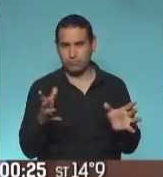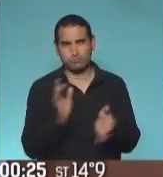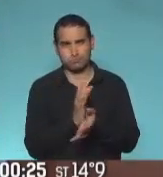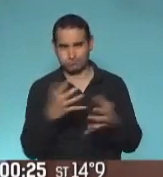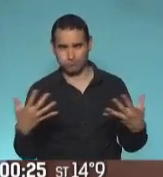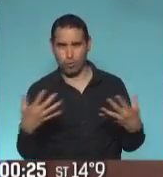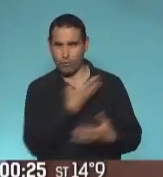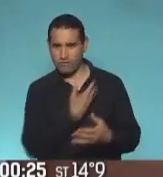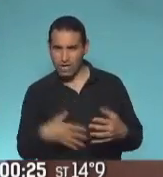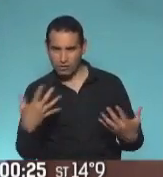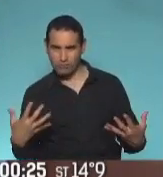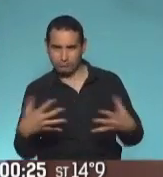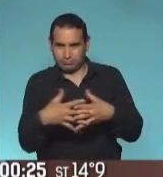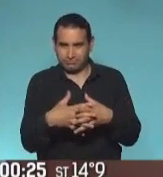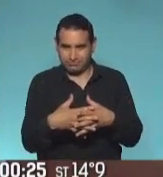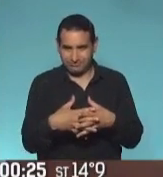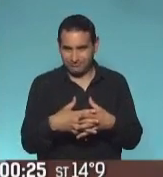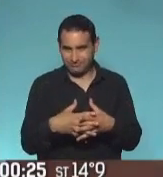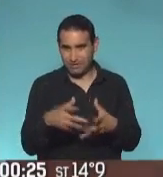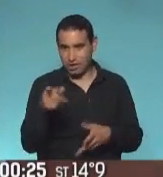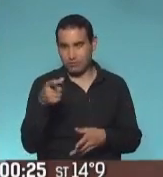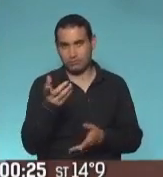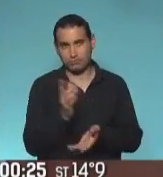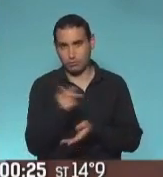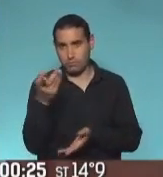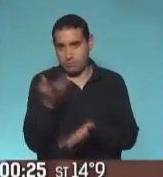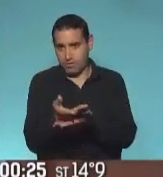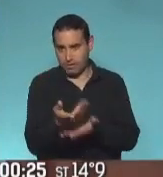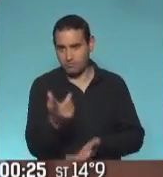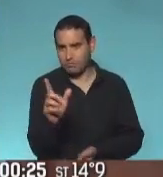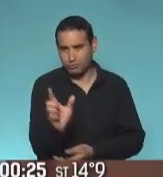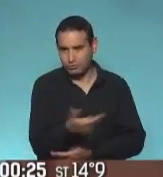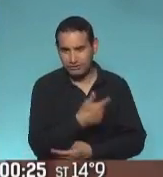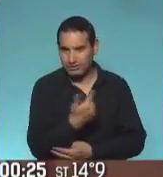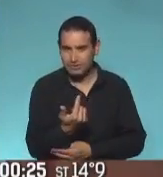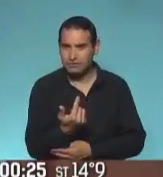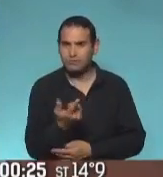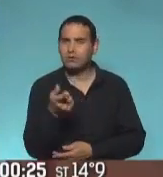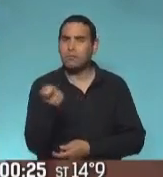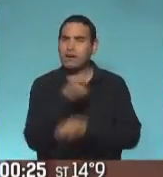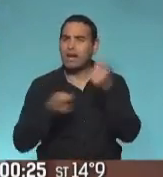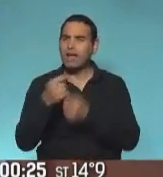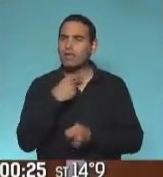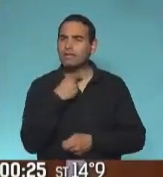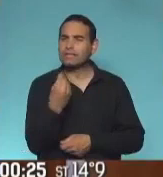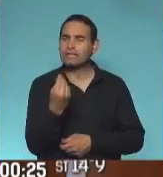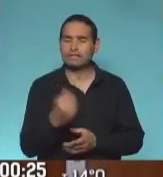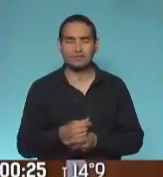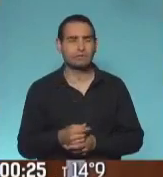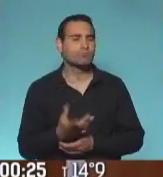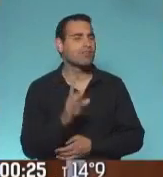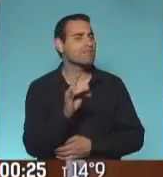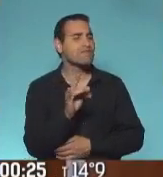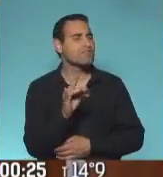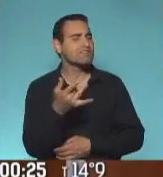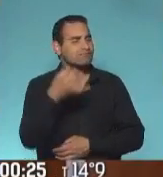de gobierno como lo que aparentemente están exigiendo los mercados es imposible. ¿Qué es lo que buscan? Y es difícil